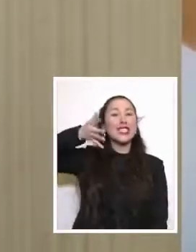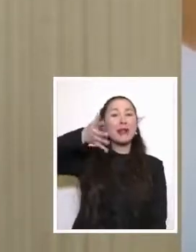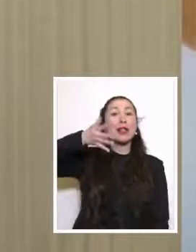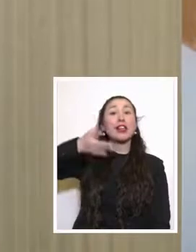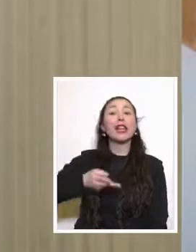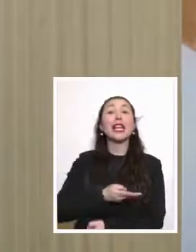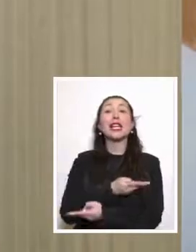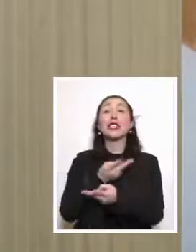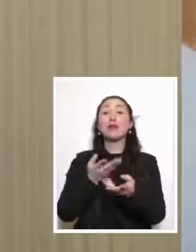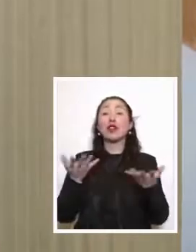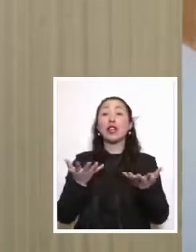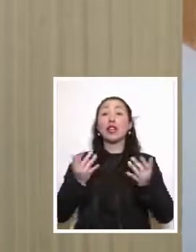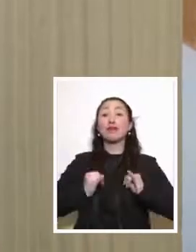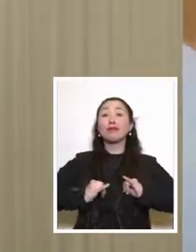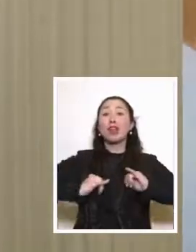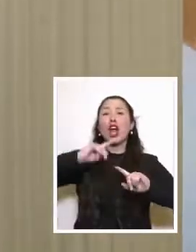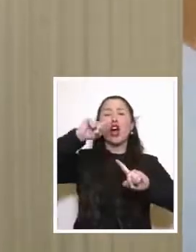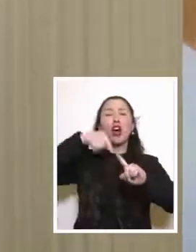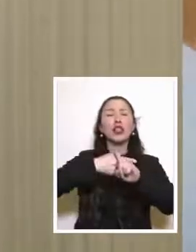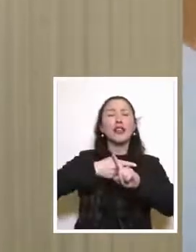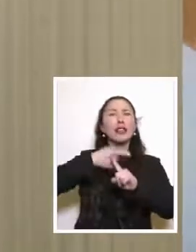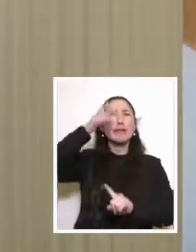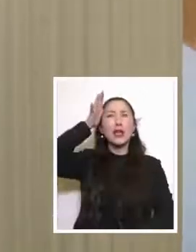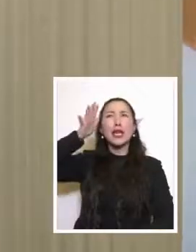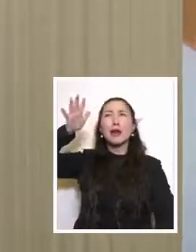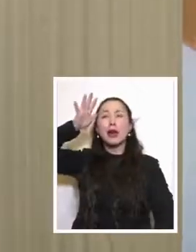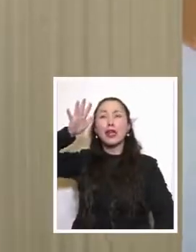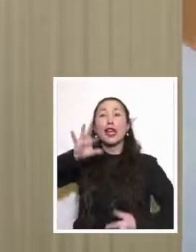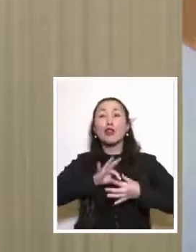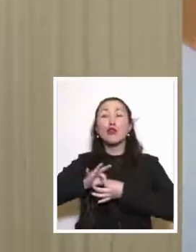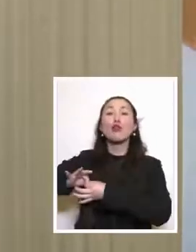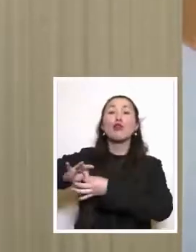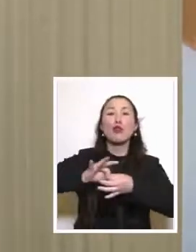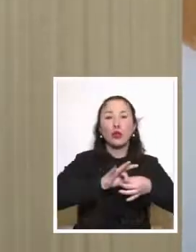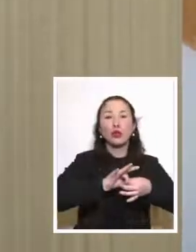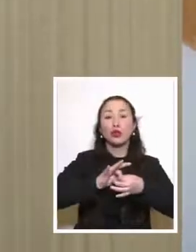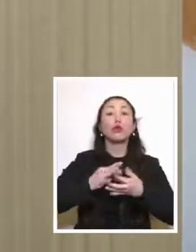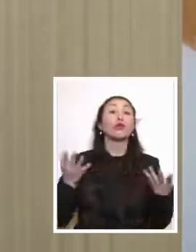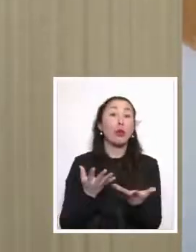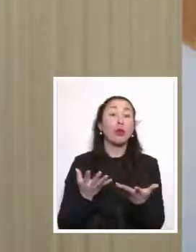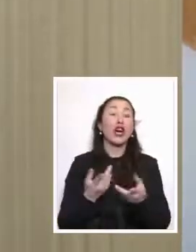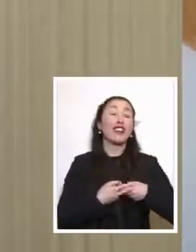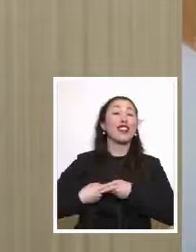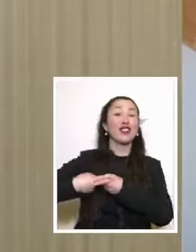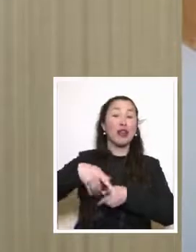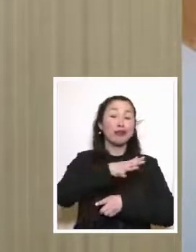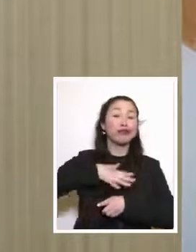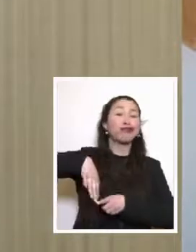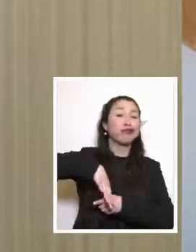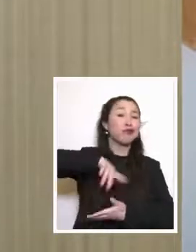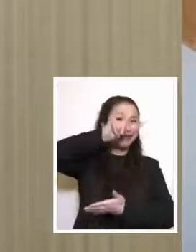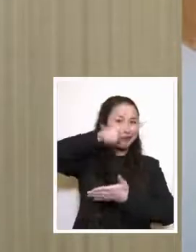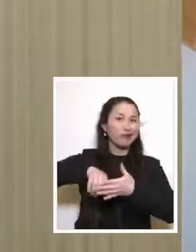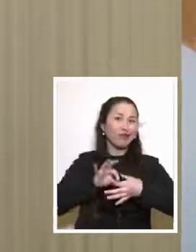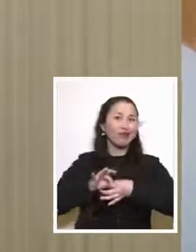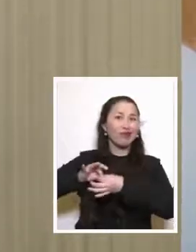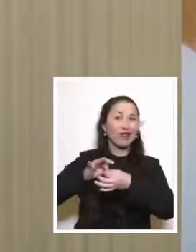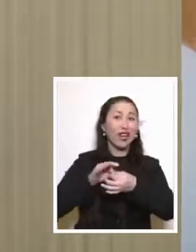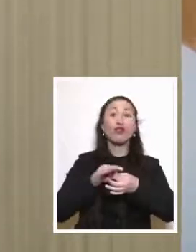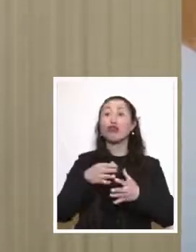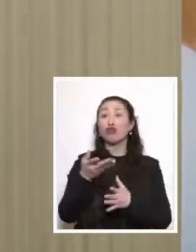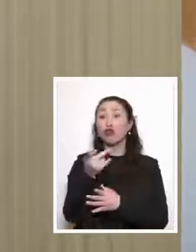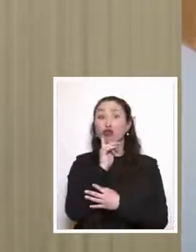del informe Reimaginar Juntos Nuestros Futuros, un nuevo contrato social por la educación que imagino ustedes también tienen en sus